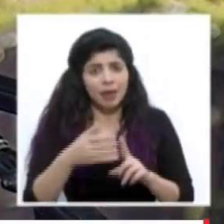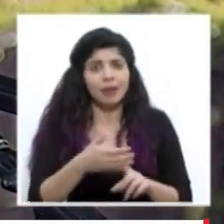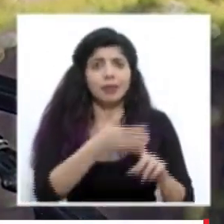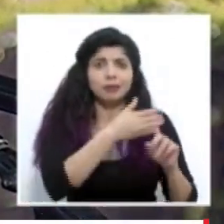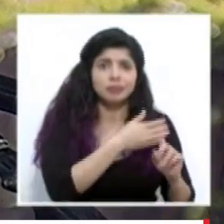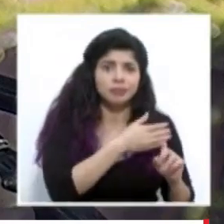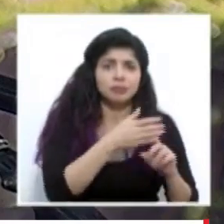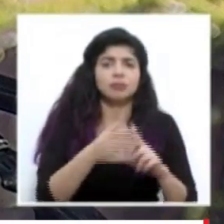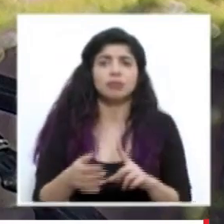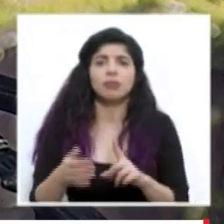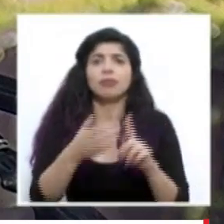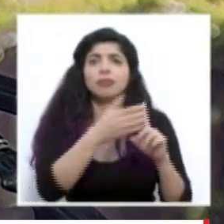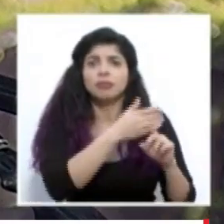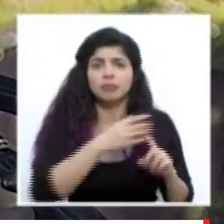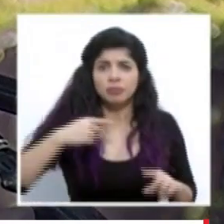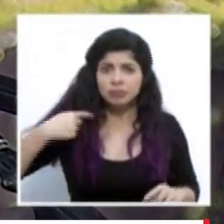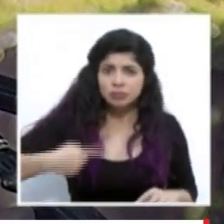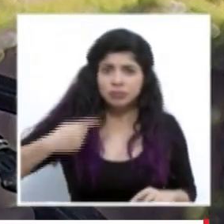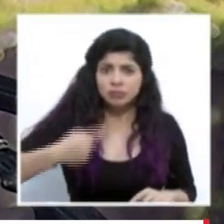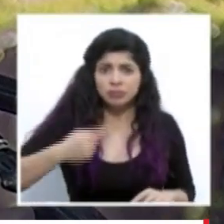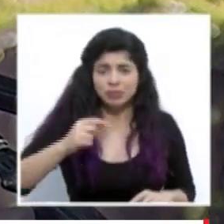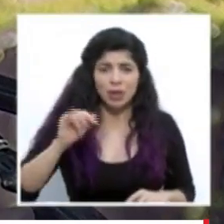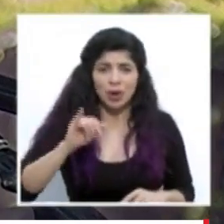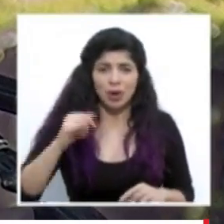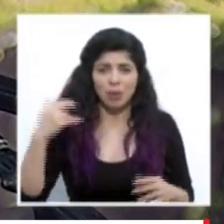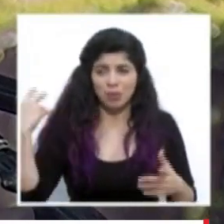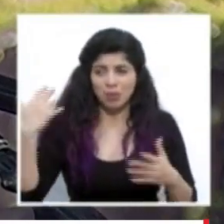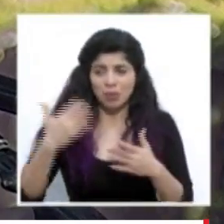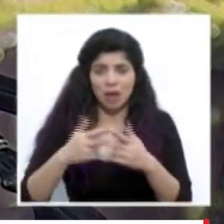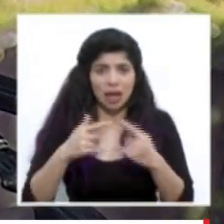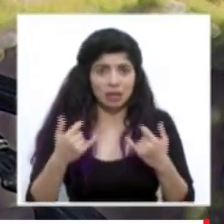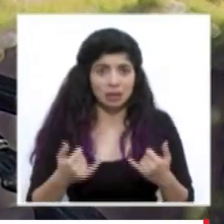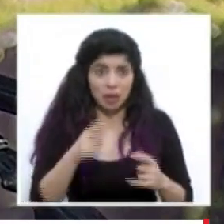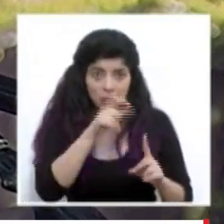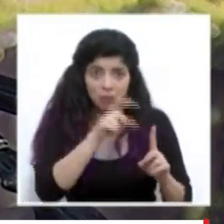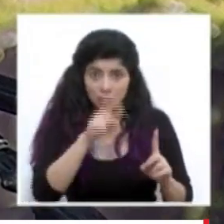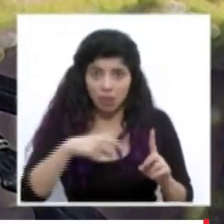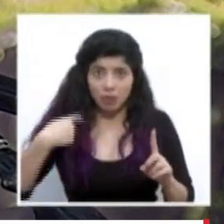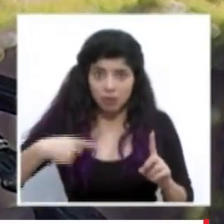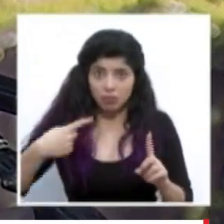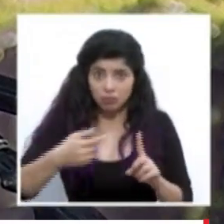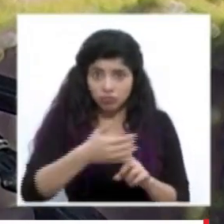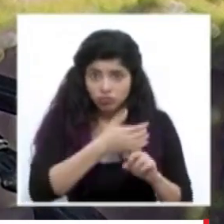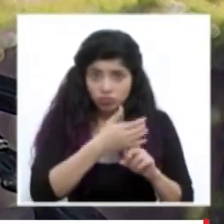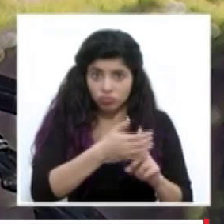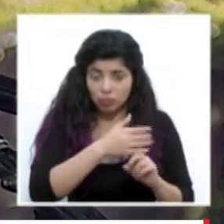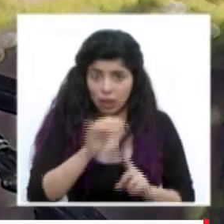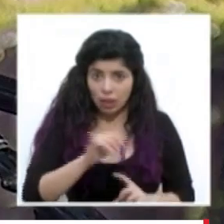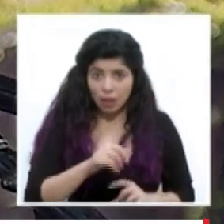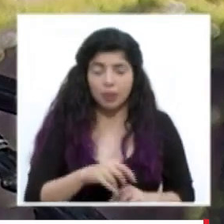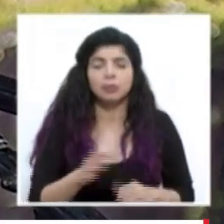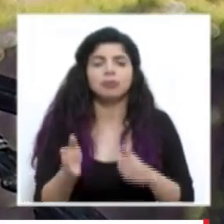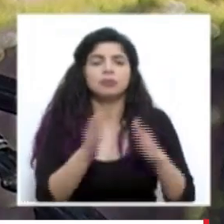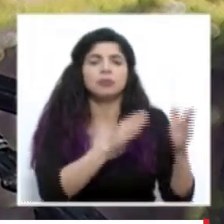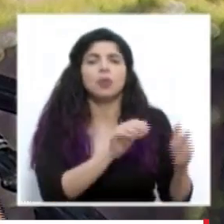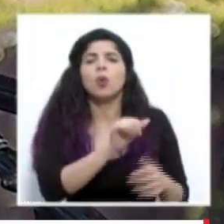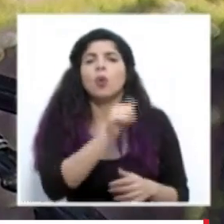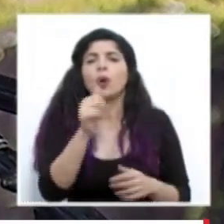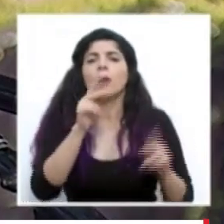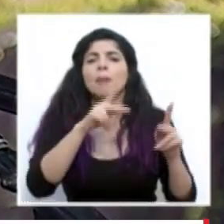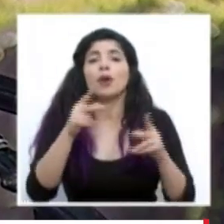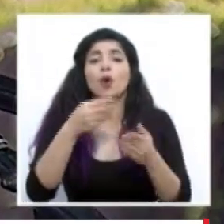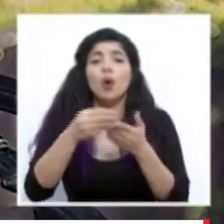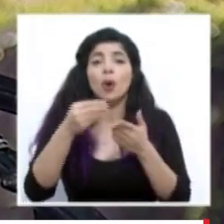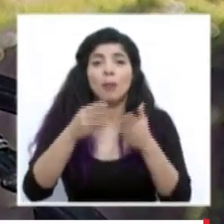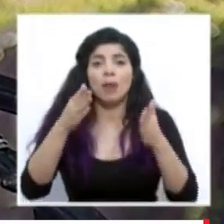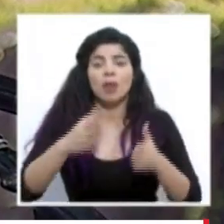de restricción, como los que han venido sumándose hasta estas alturas. Y también hay mucha queja por parte de